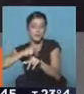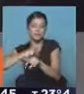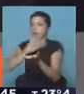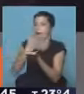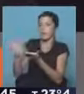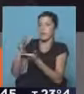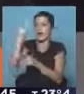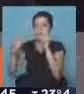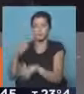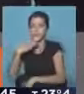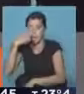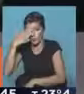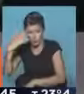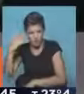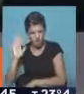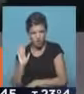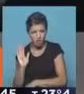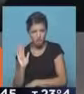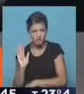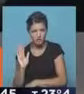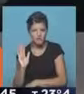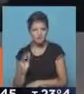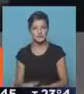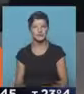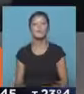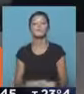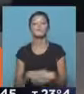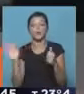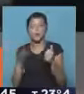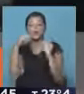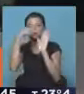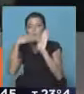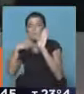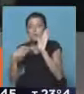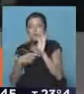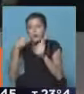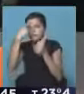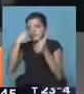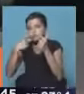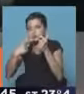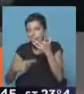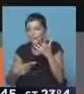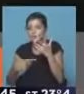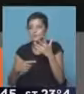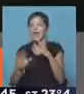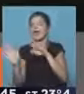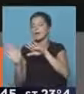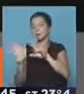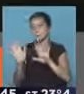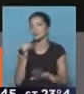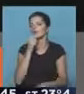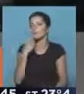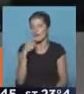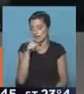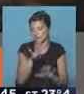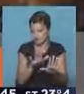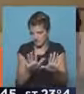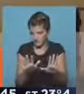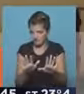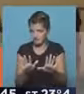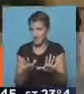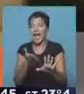tremendo tremendo y todo eso bueno forma un fenómeno inquietante ahora así como los fascismos y con esto que estoy diciendo que tú seas fascismo eran